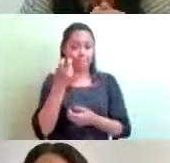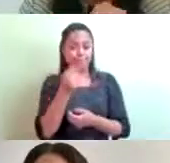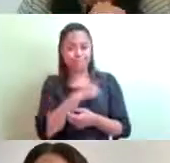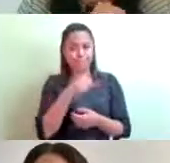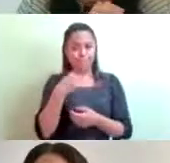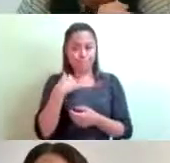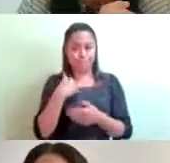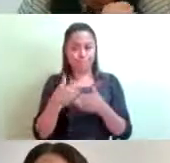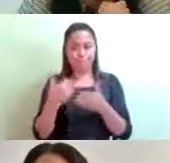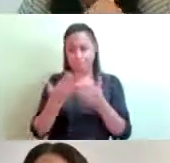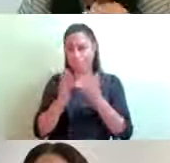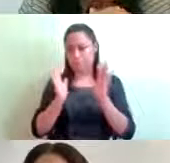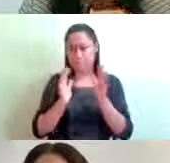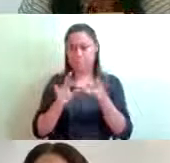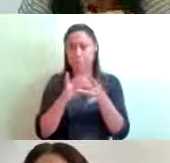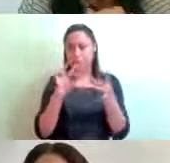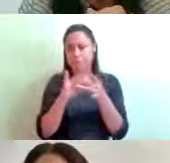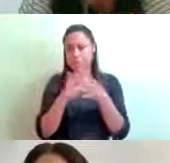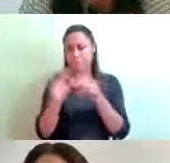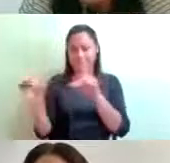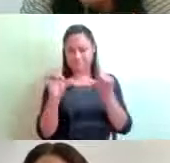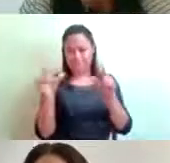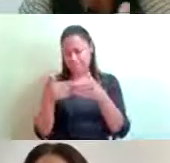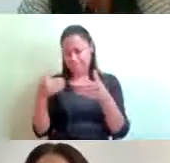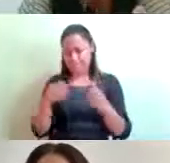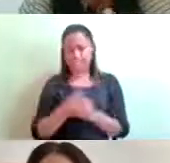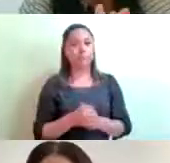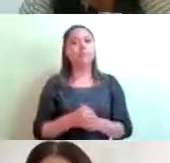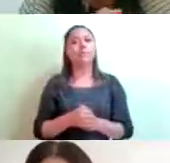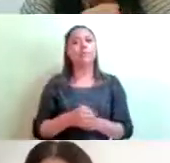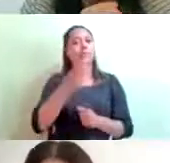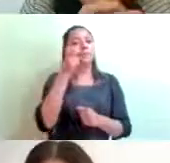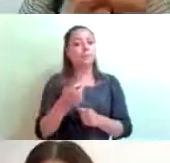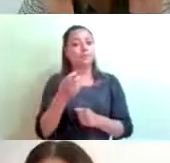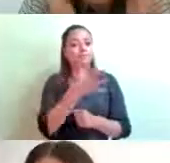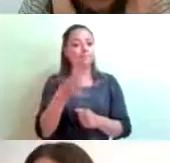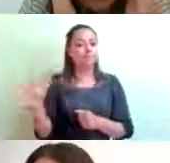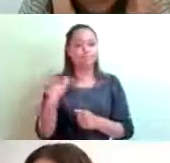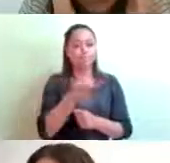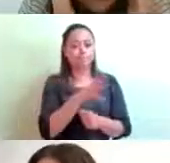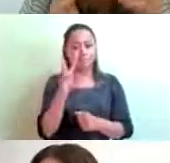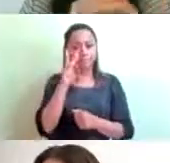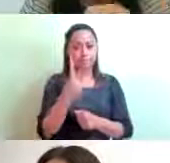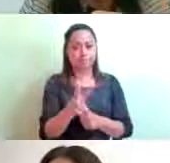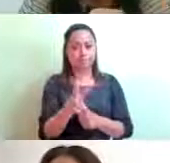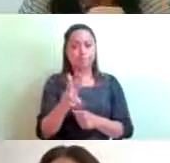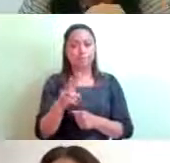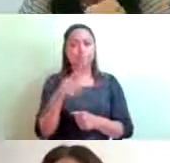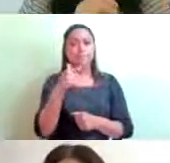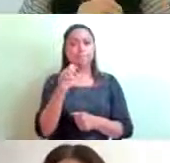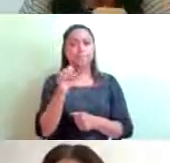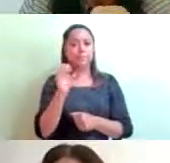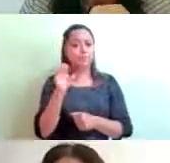expliqué en las láminas anteriores. Esto, más o menos en las tendencias de emisión de gases de efecto